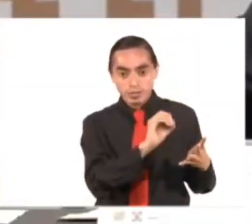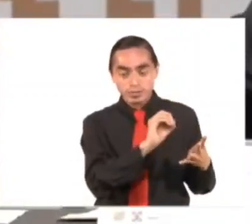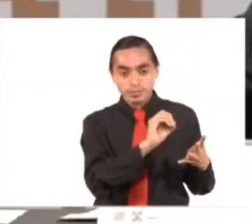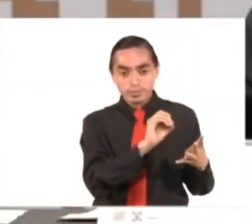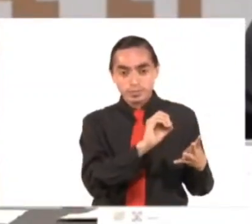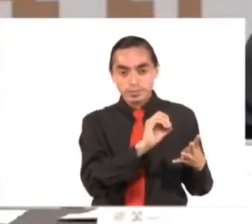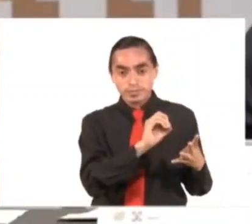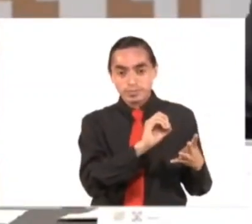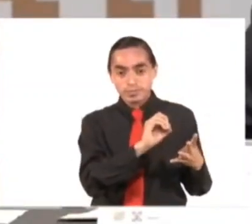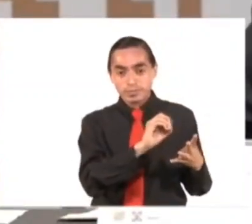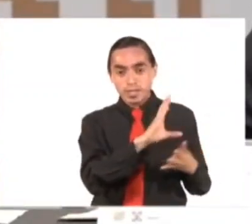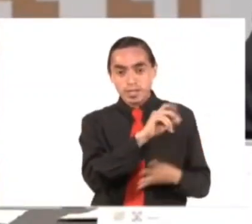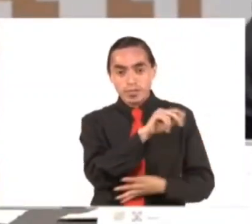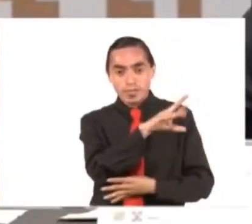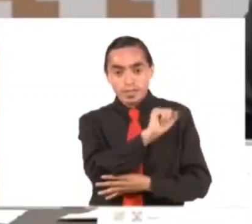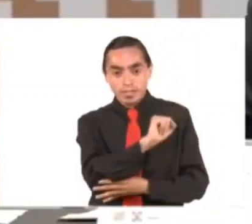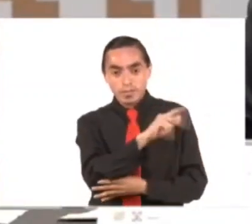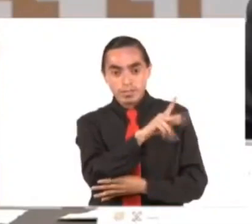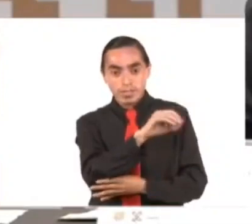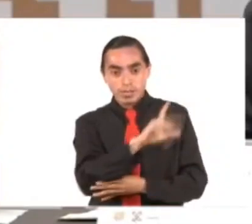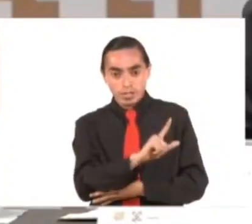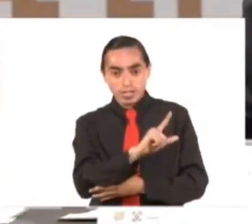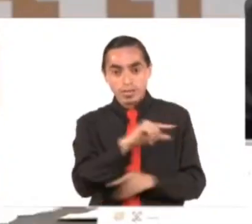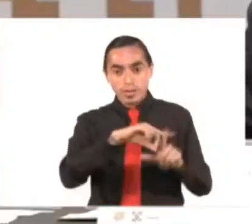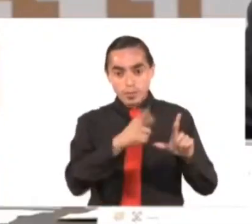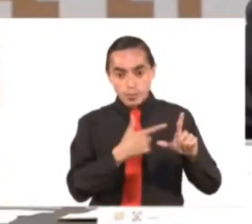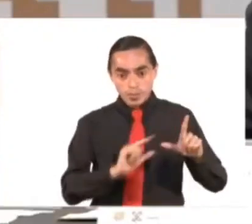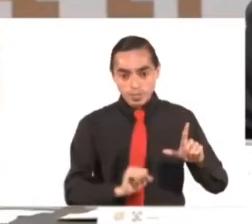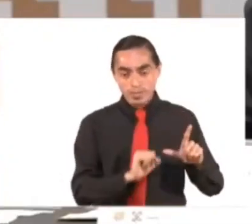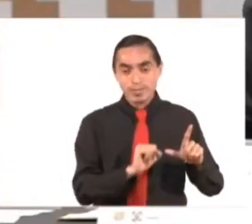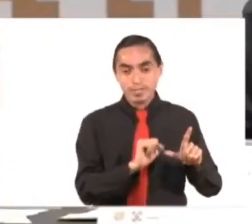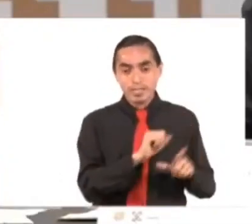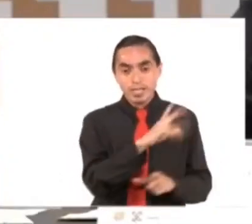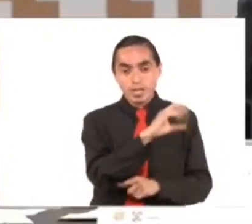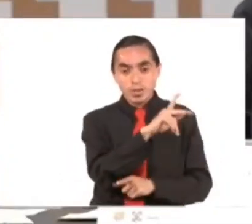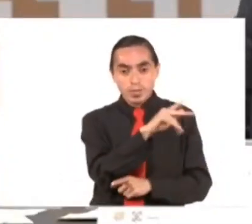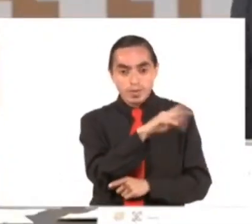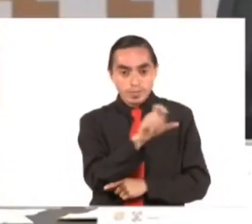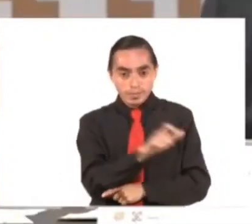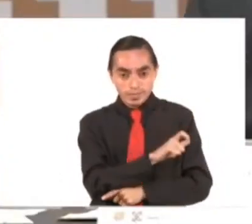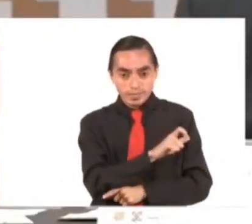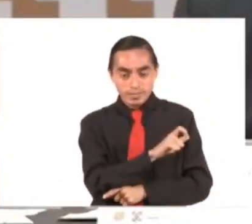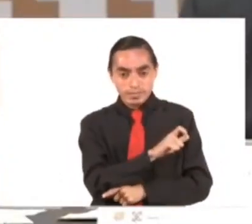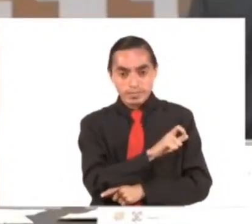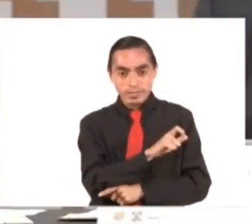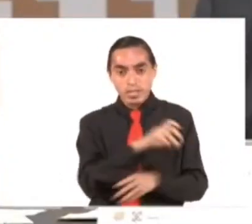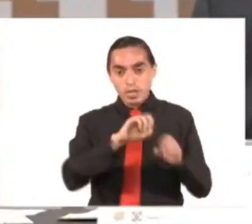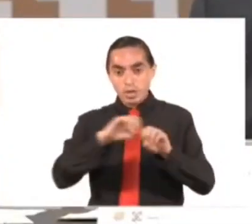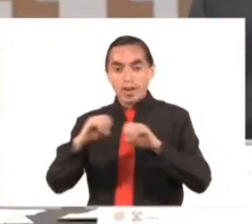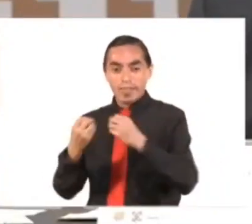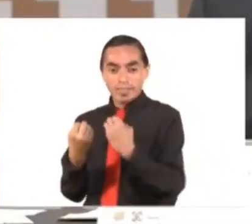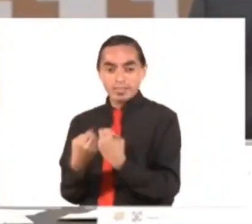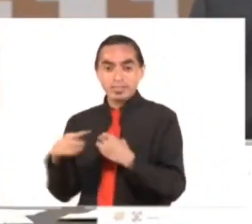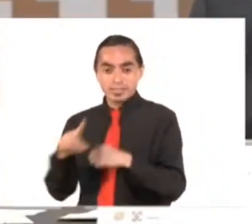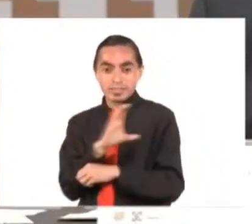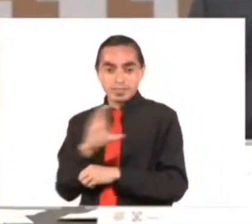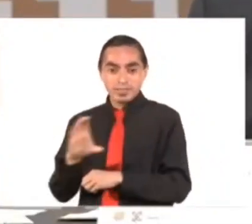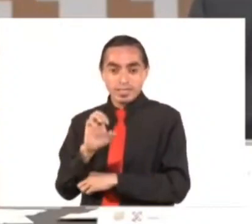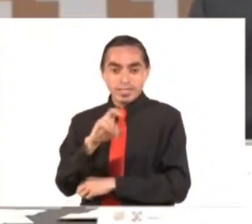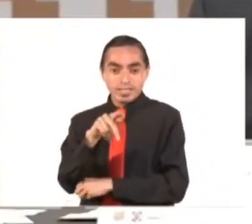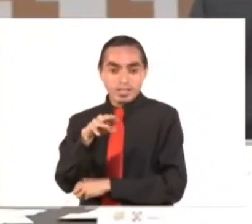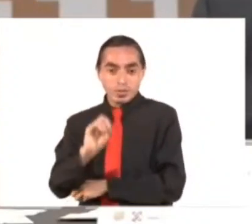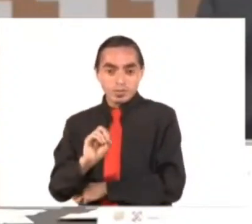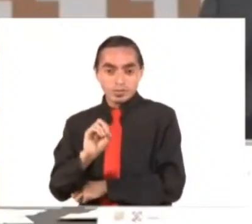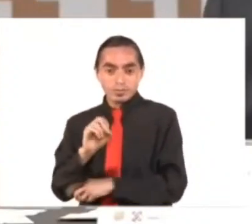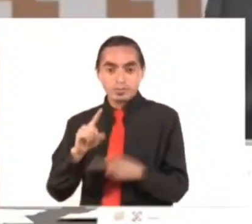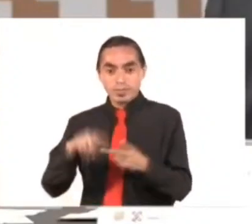la Confederación Patronal de la República Mexicana, Coparmex, por organizaciones de la sociedad civil, Hectágono, el